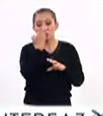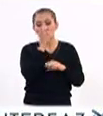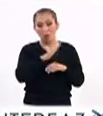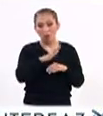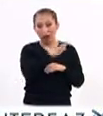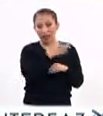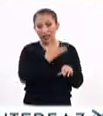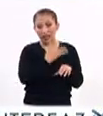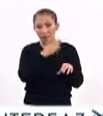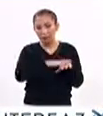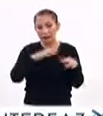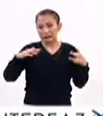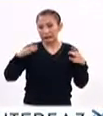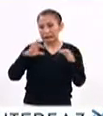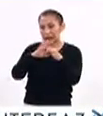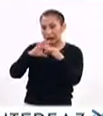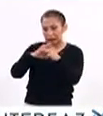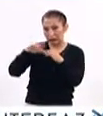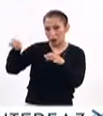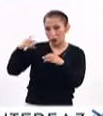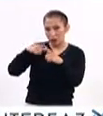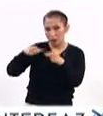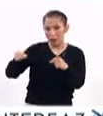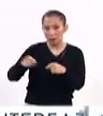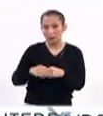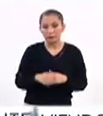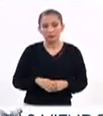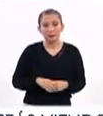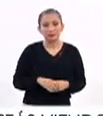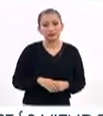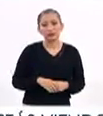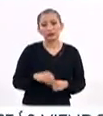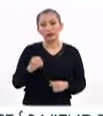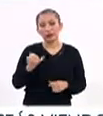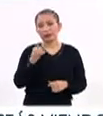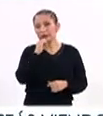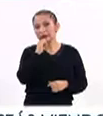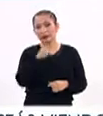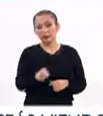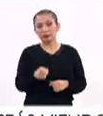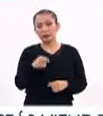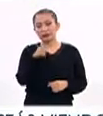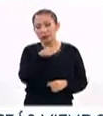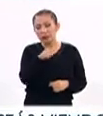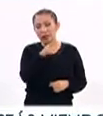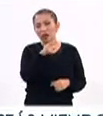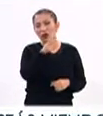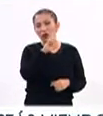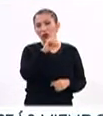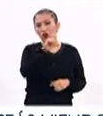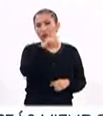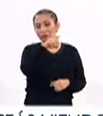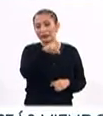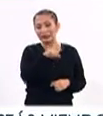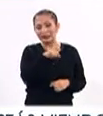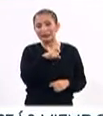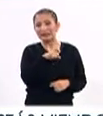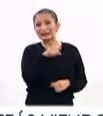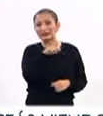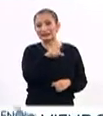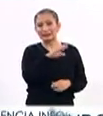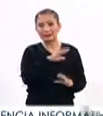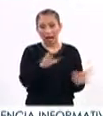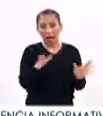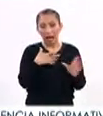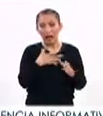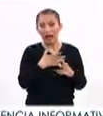tiene más vínculo con Japón, yo puedo decir. Y además, ese Colegio de México ya